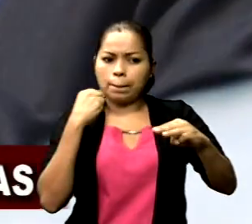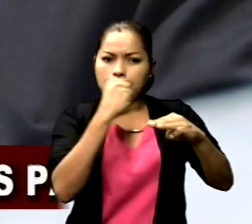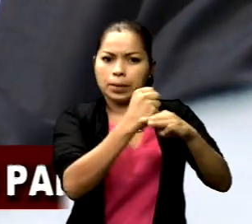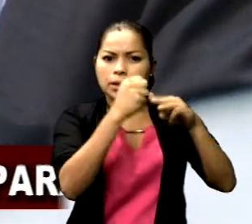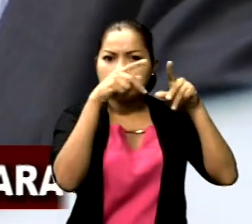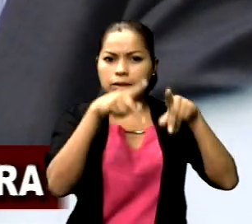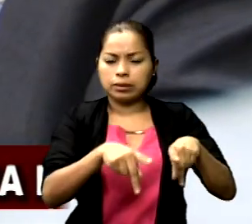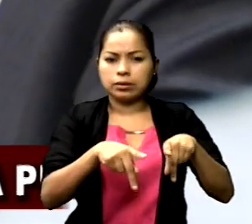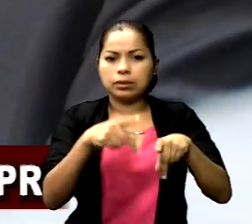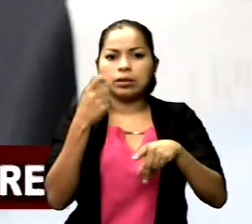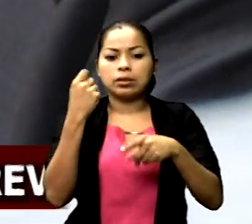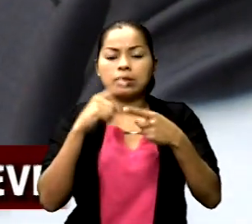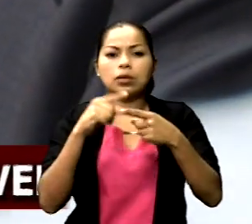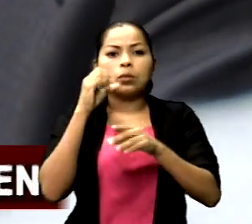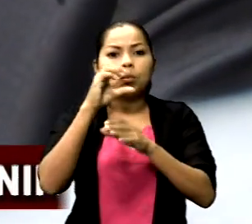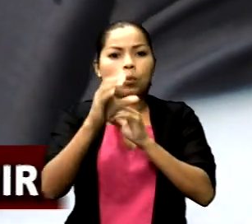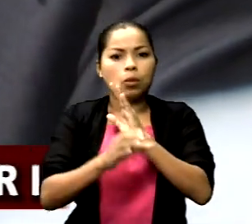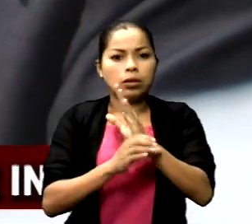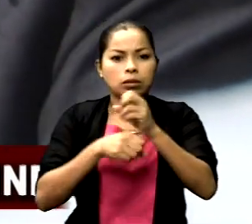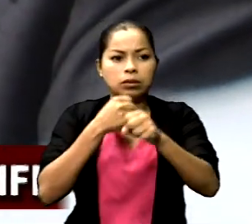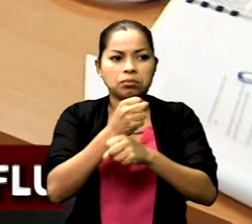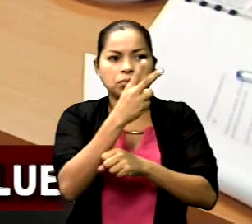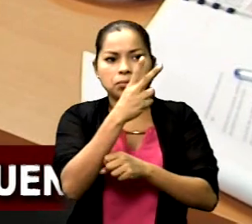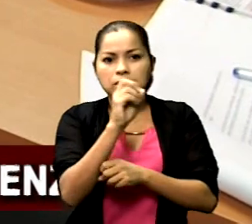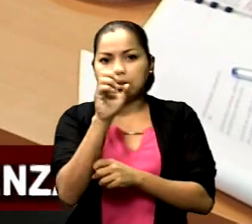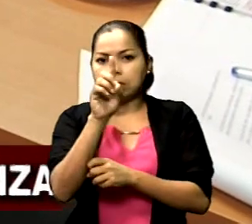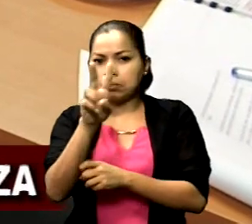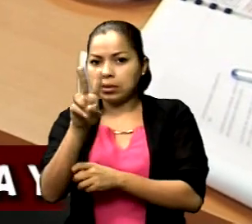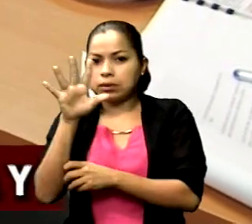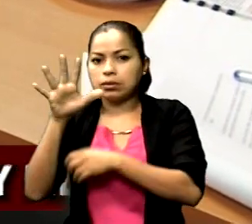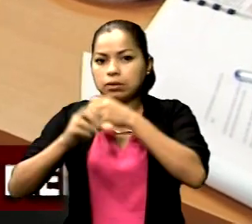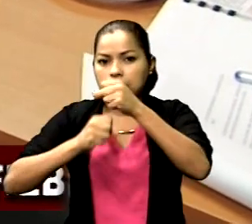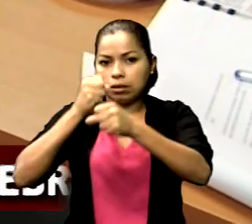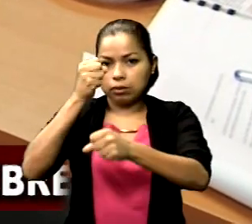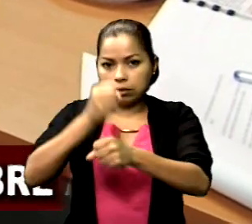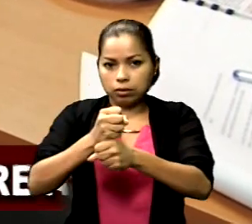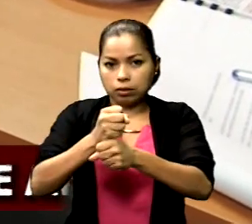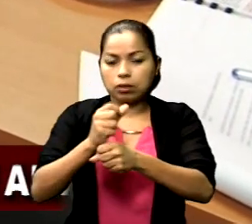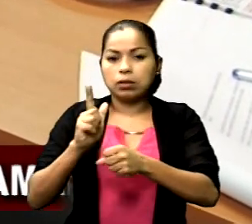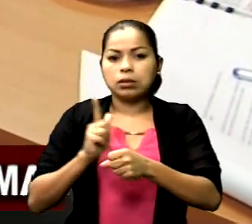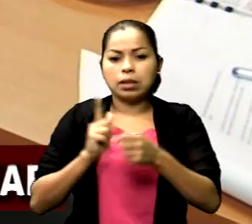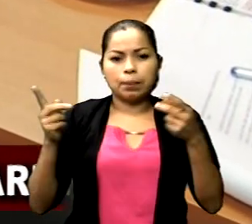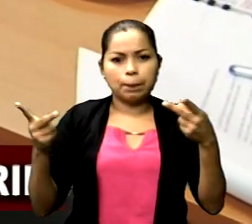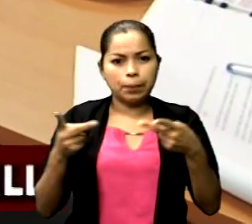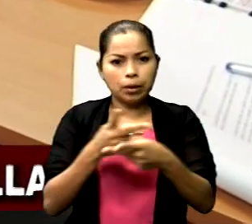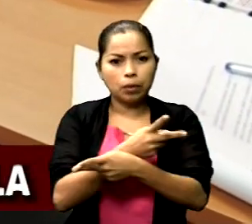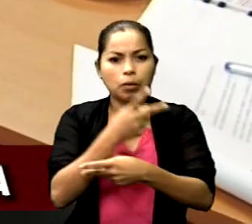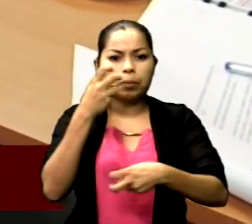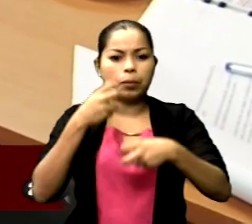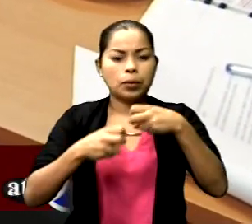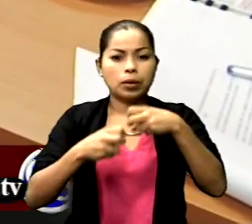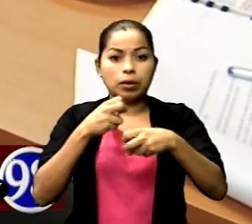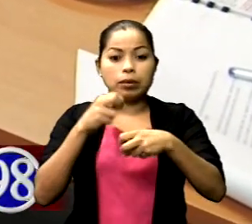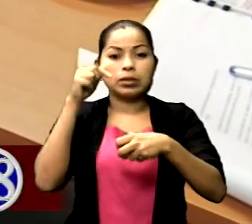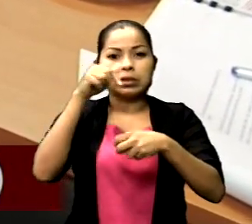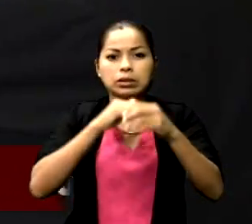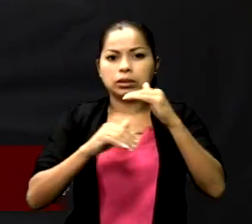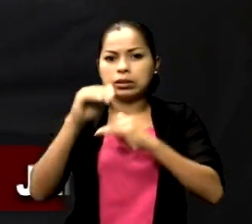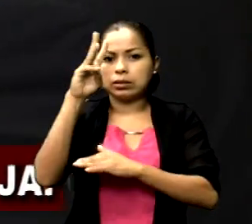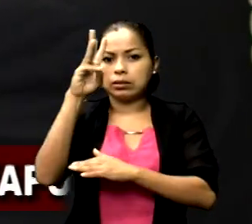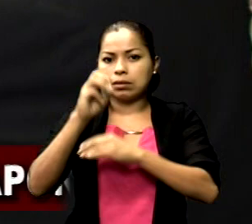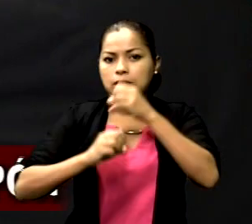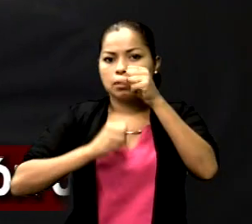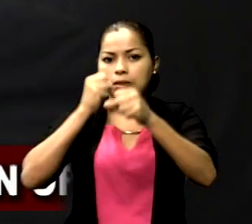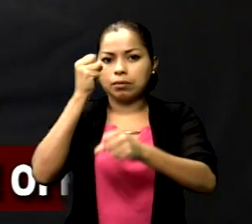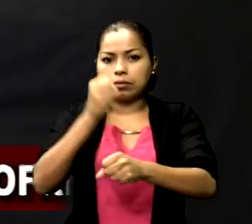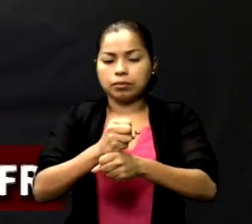se impondrá penas de 20 a 25 años de prisión. Y si hay agravantes, la condena será de hasta 30